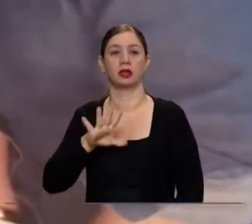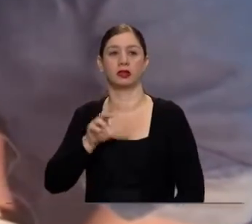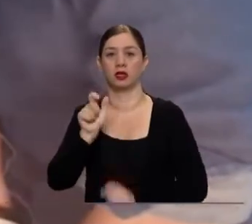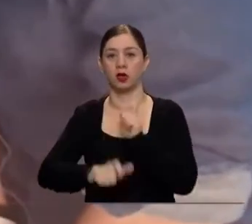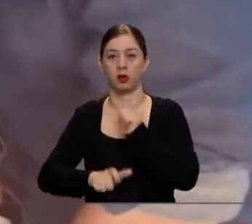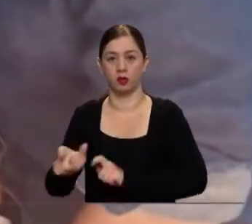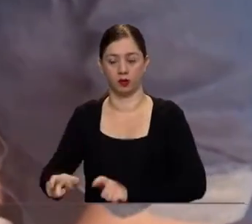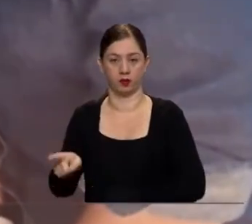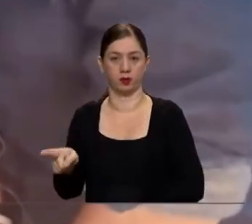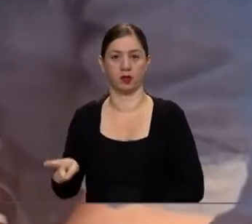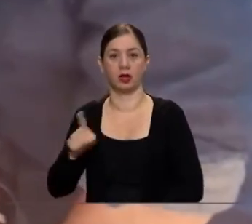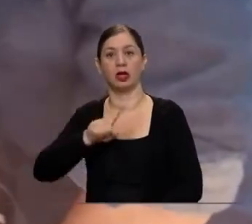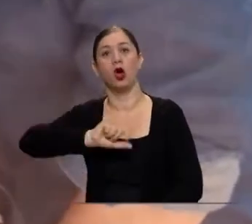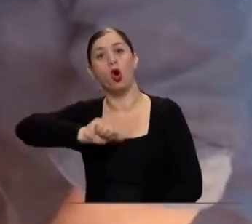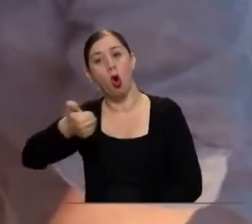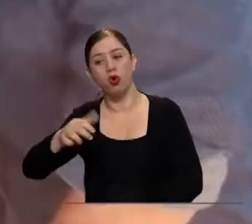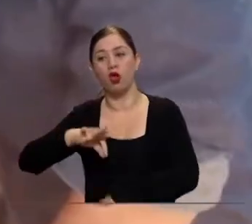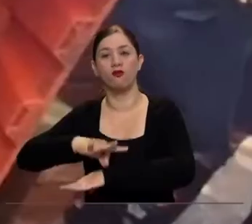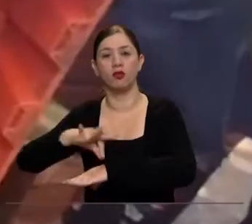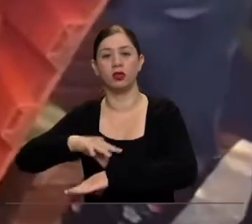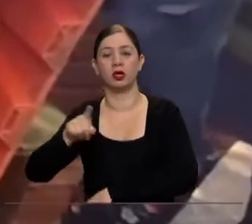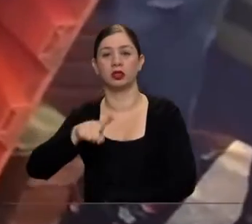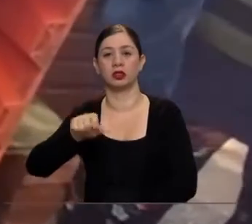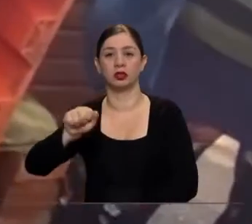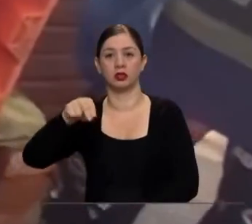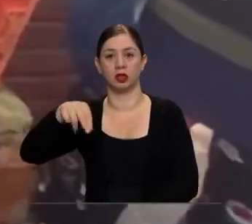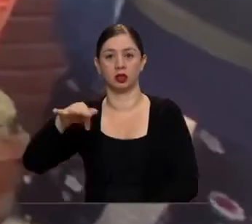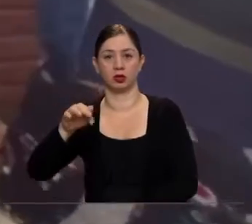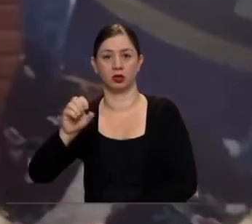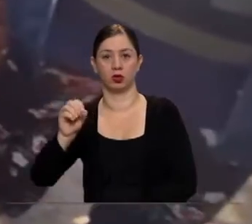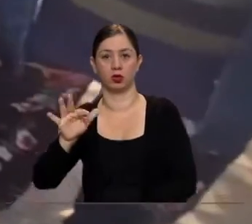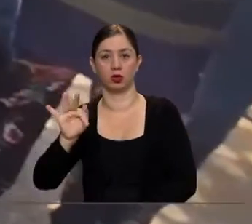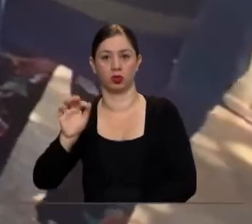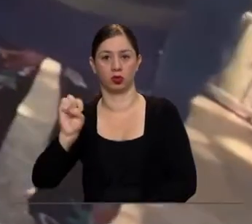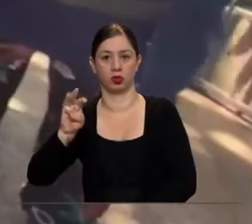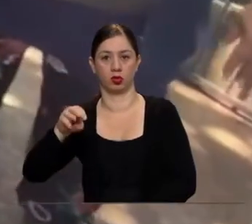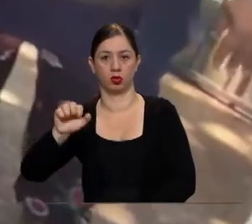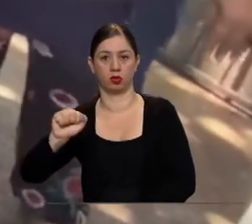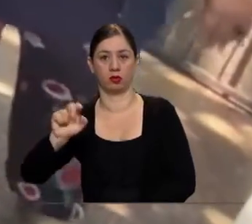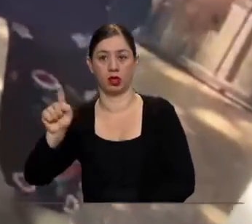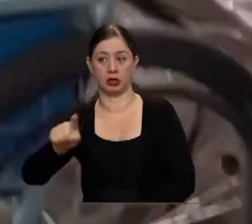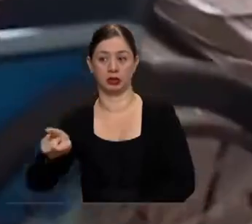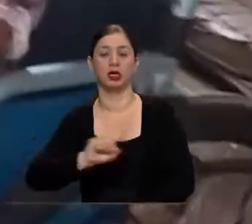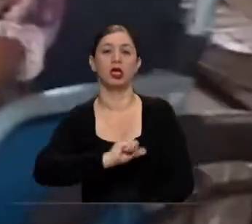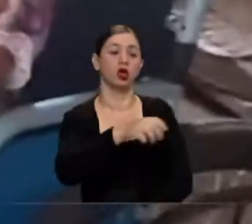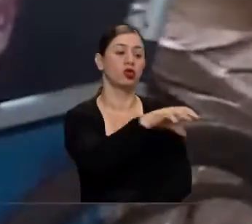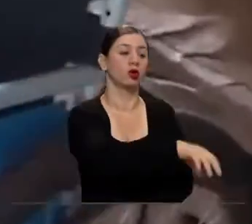Santo Tomás, que es el otro centro de bienestar, tiene 25 adultos mayores y otro que tiene 200, pero